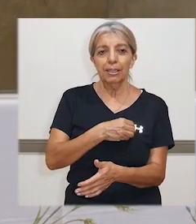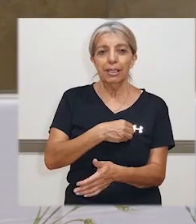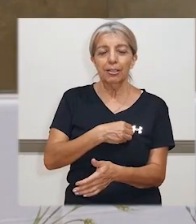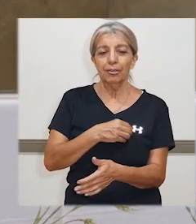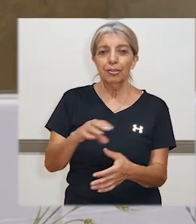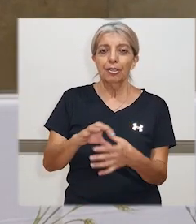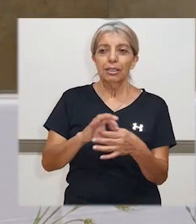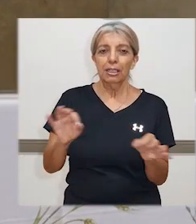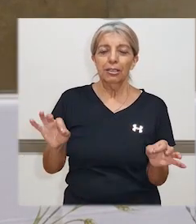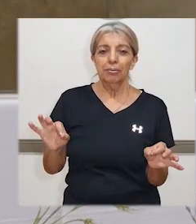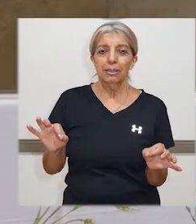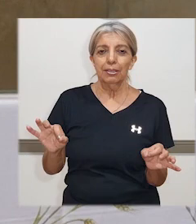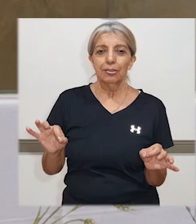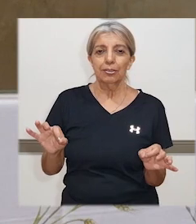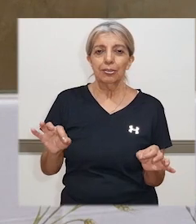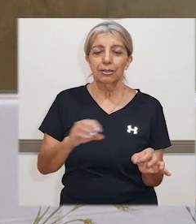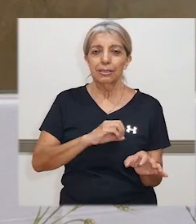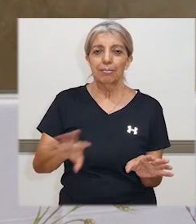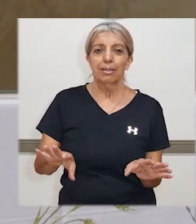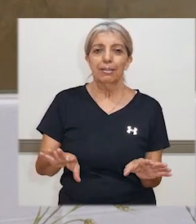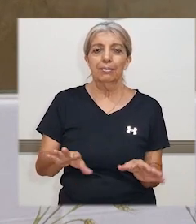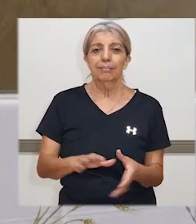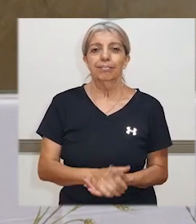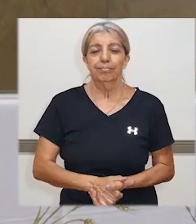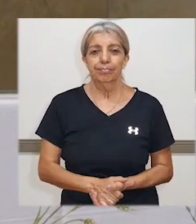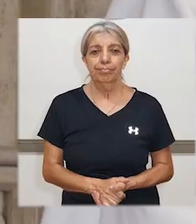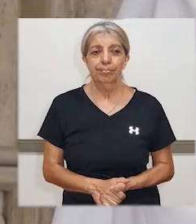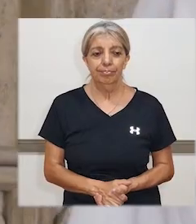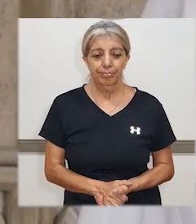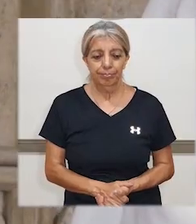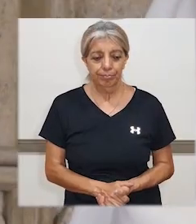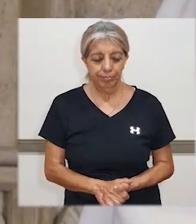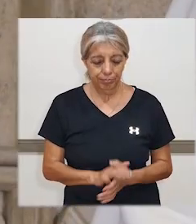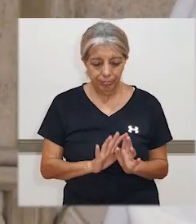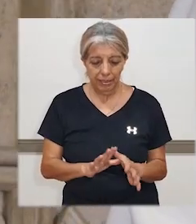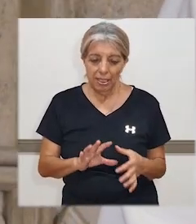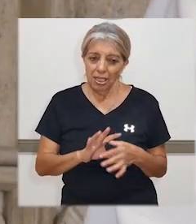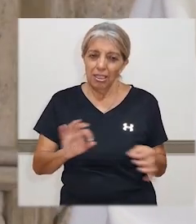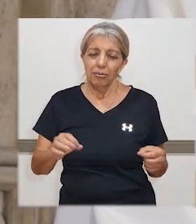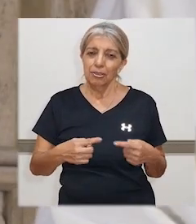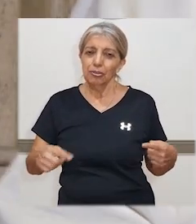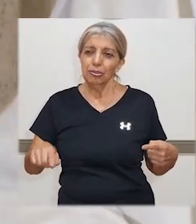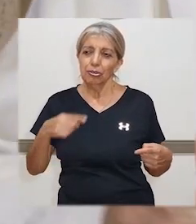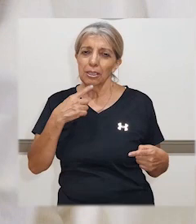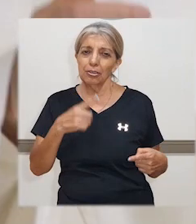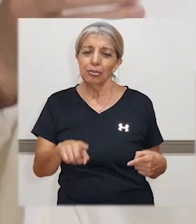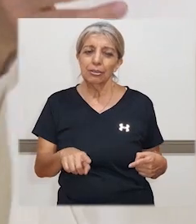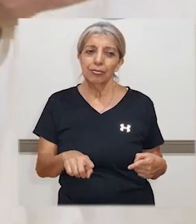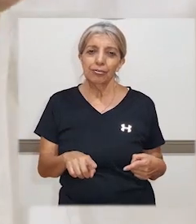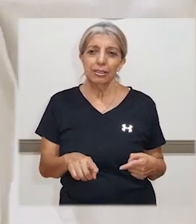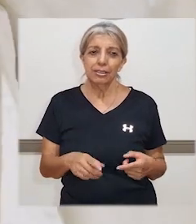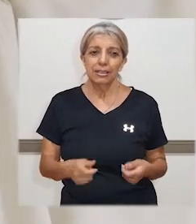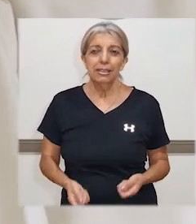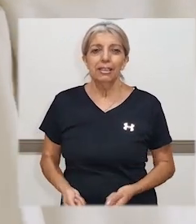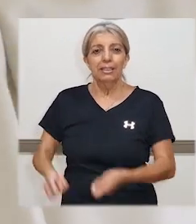caer en la tentación y líbranos del mal. Líbranos, Señor, de todos los males